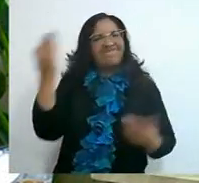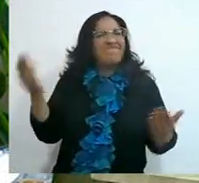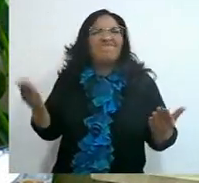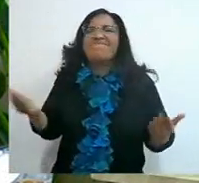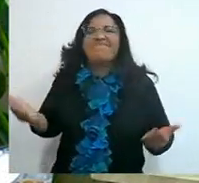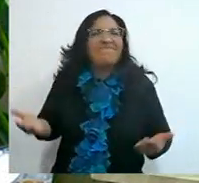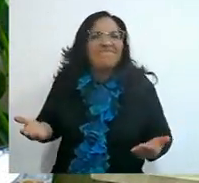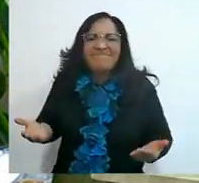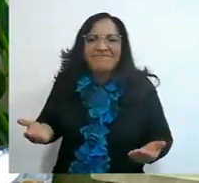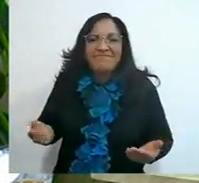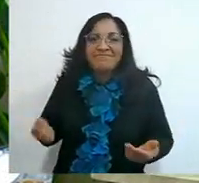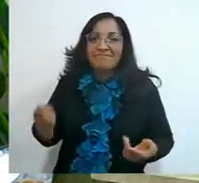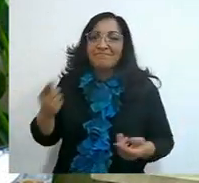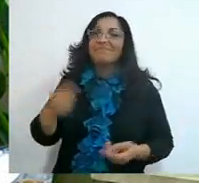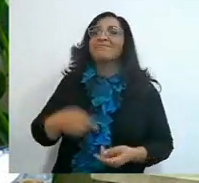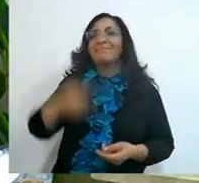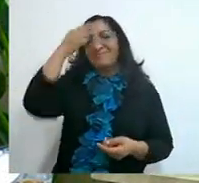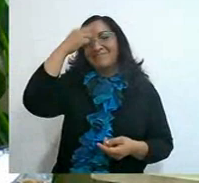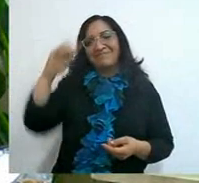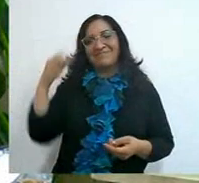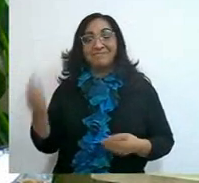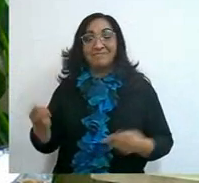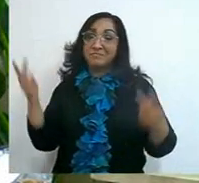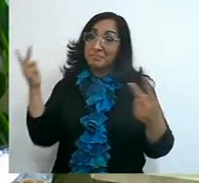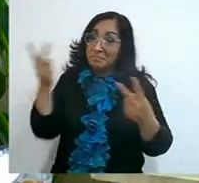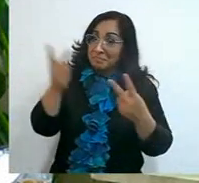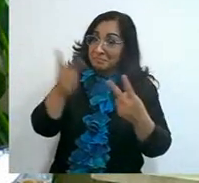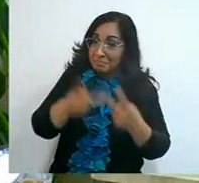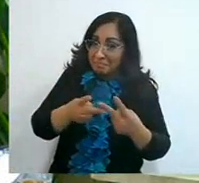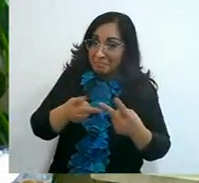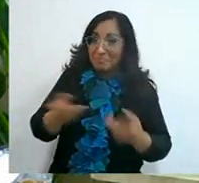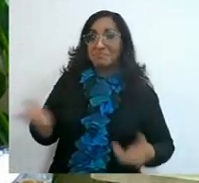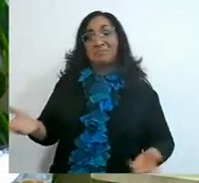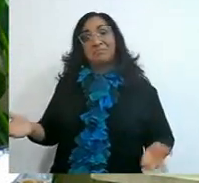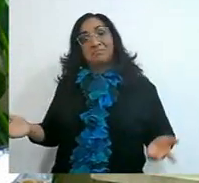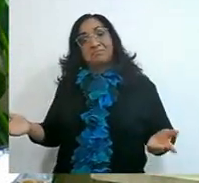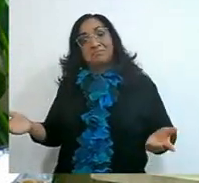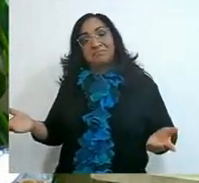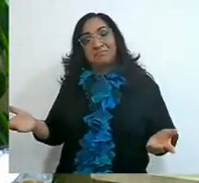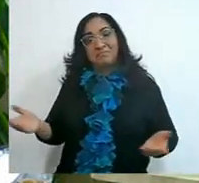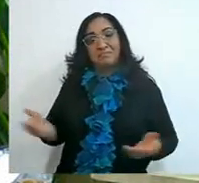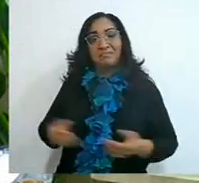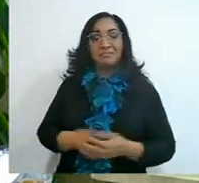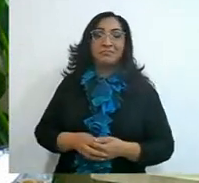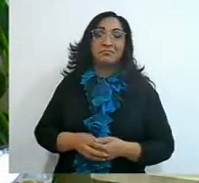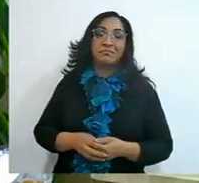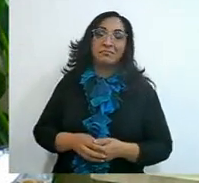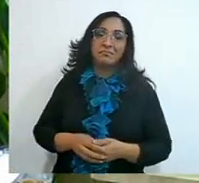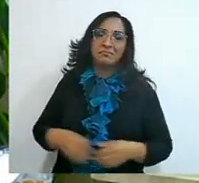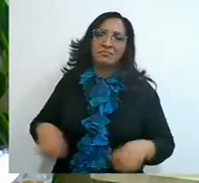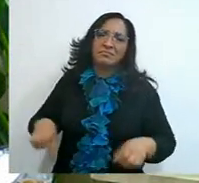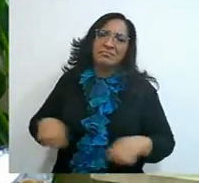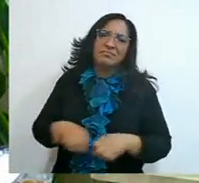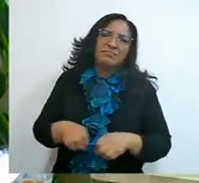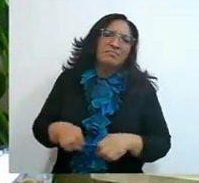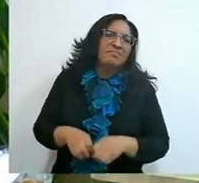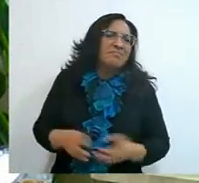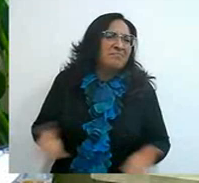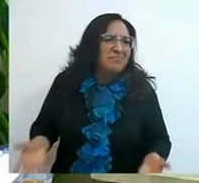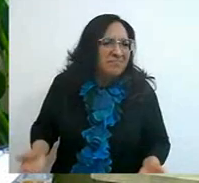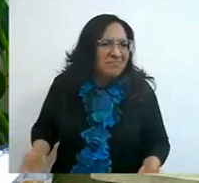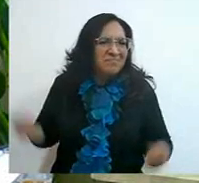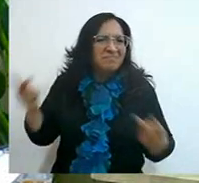hombre. No es capaz de levantar un papel. Pero es apóstol. Pues no sé apóstol de qué.